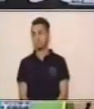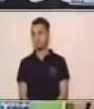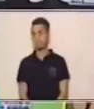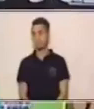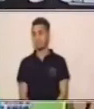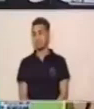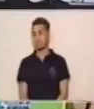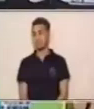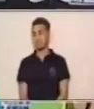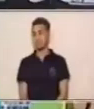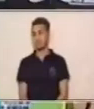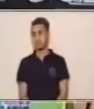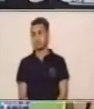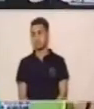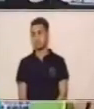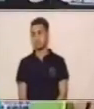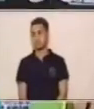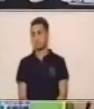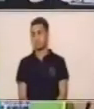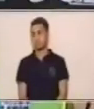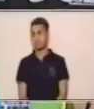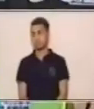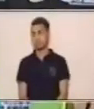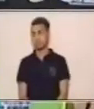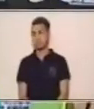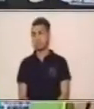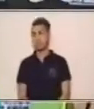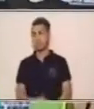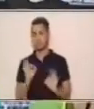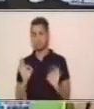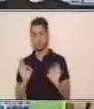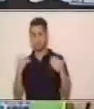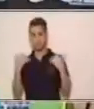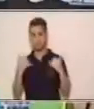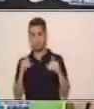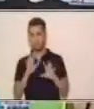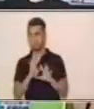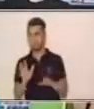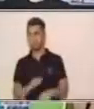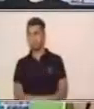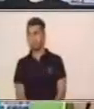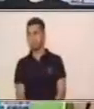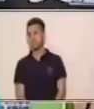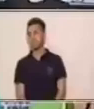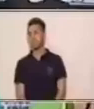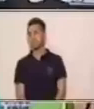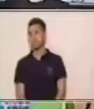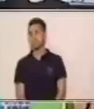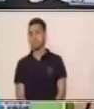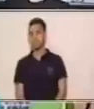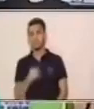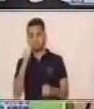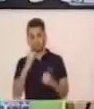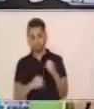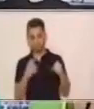en casa. ¿Estamos? ¿Te gustó la cancioncita? Vamos, la última vez.